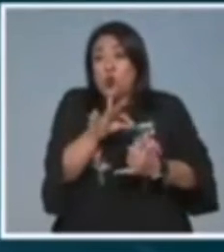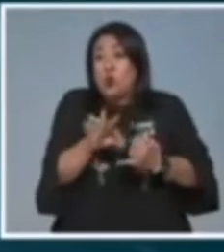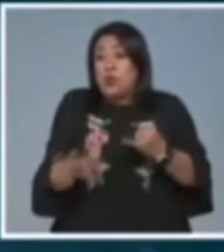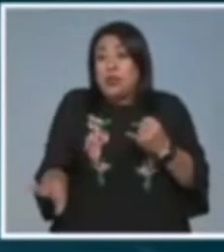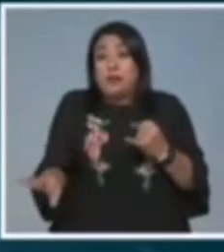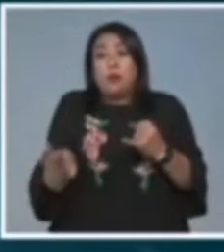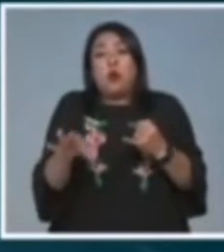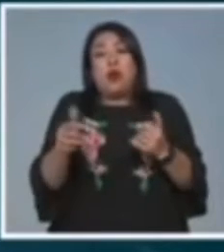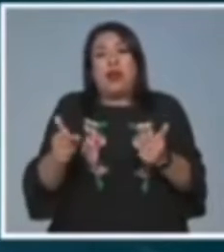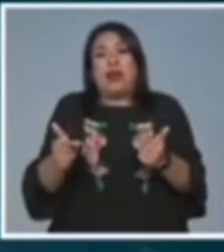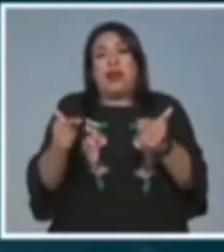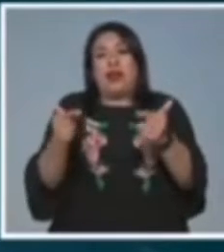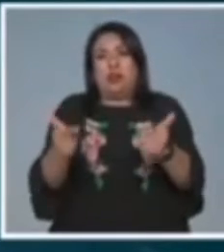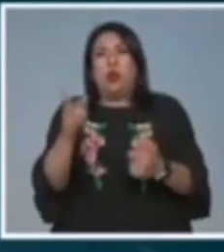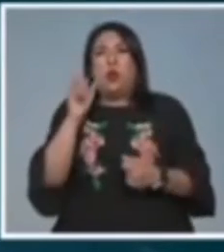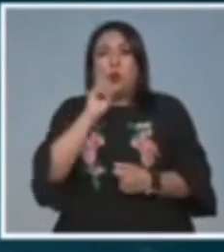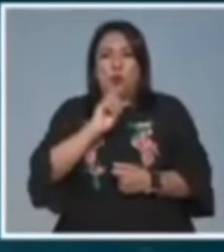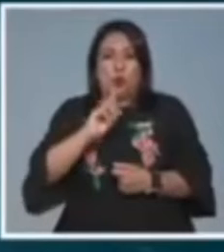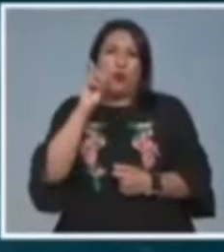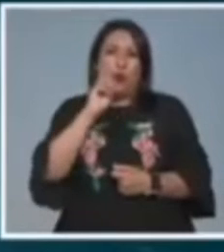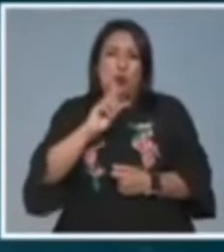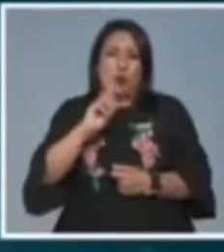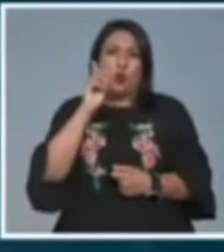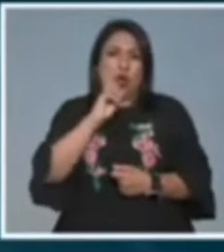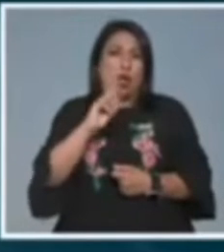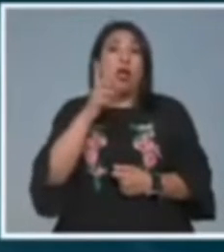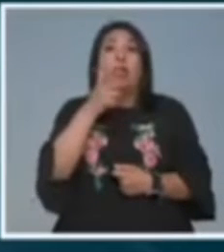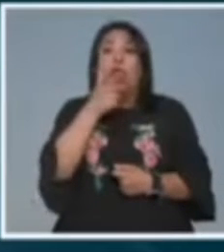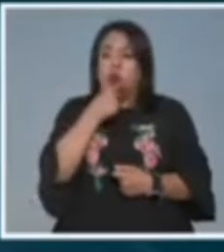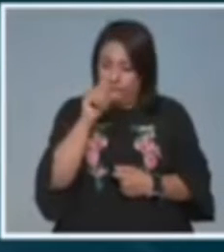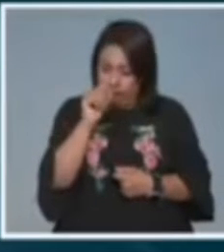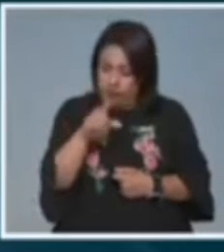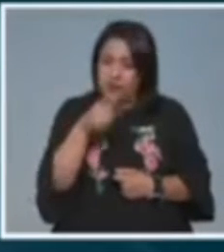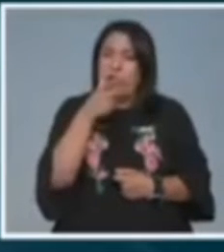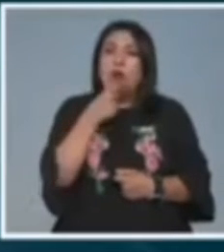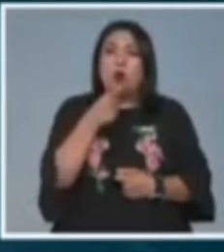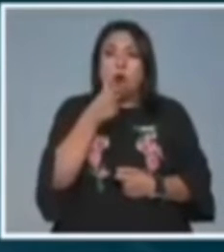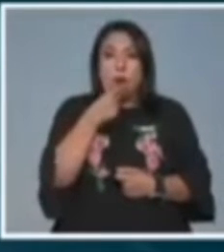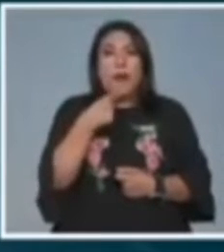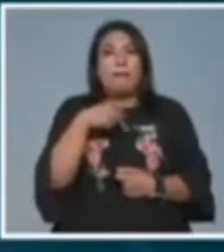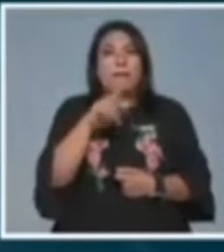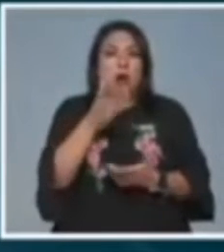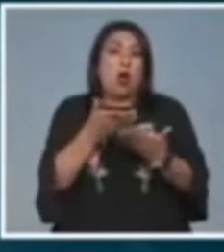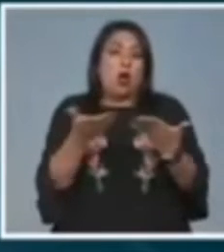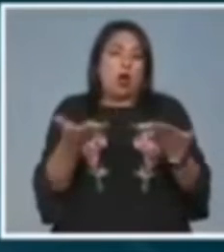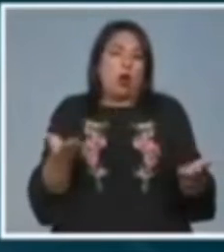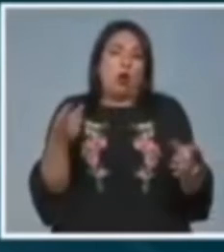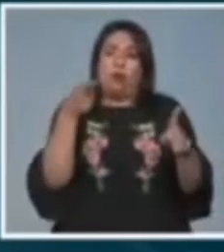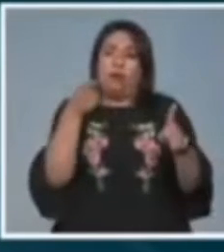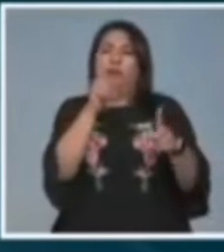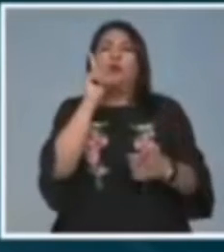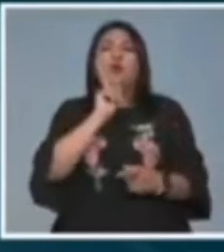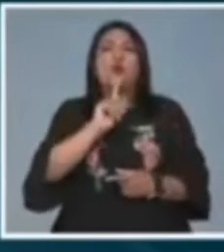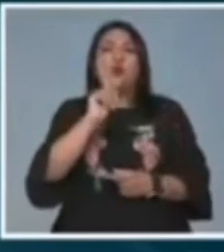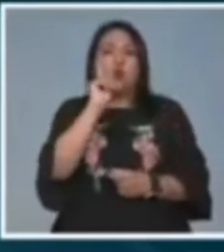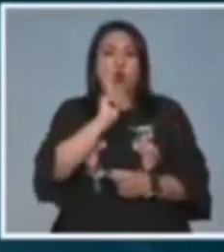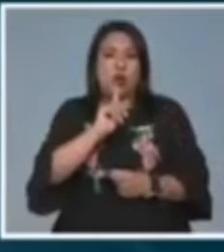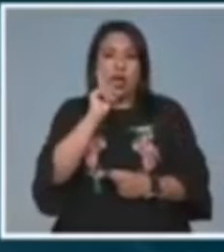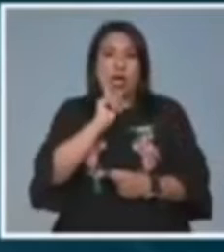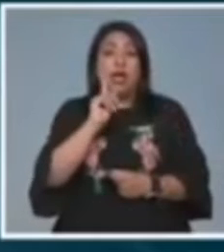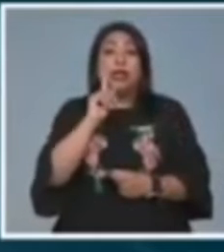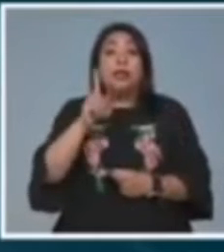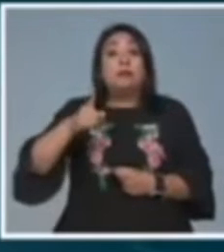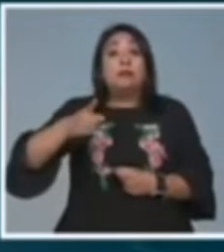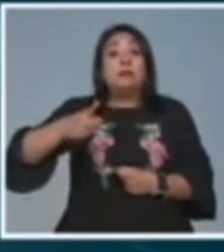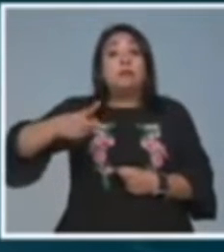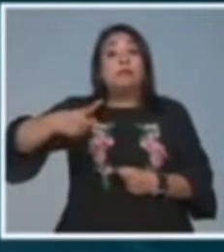una generación de mujeres y hombres también, pero en este caso hablaré de las mujeres, en